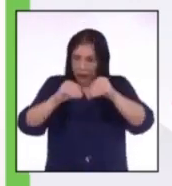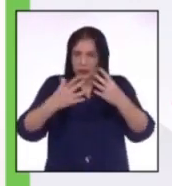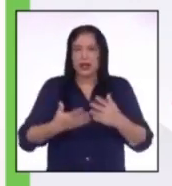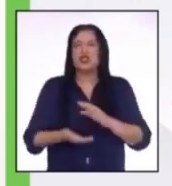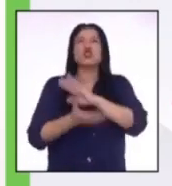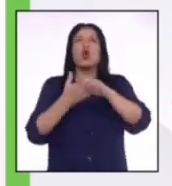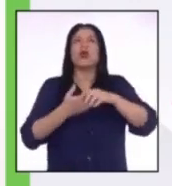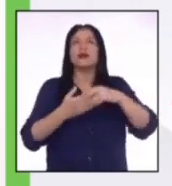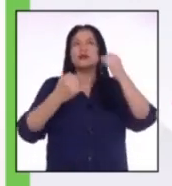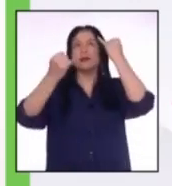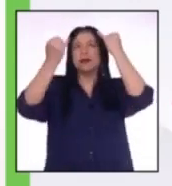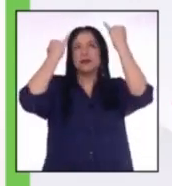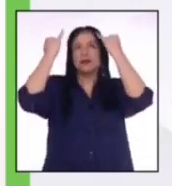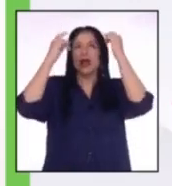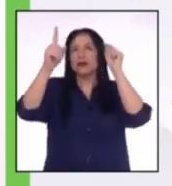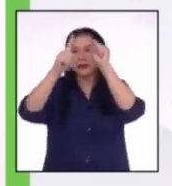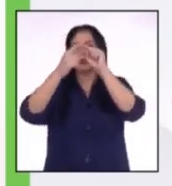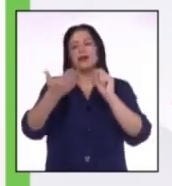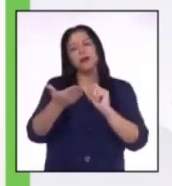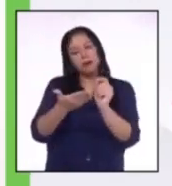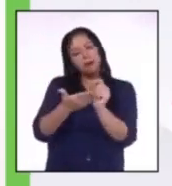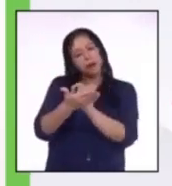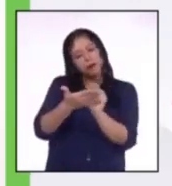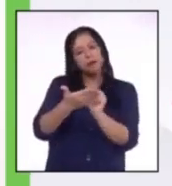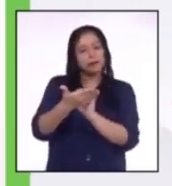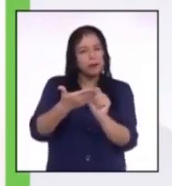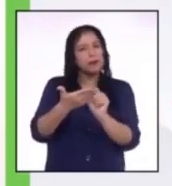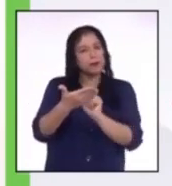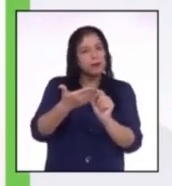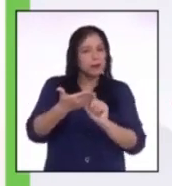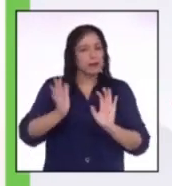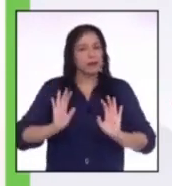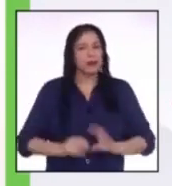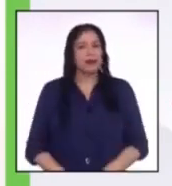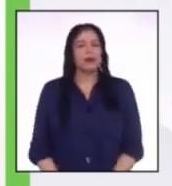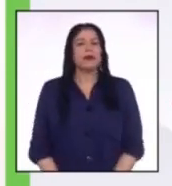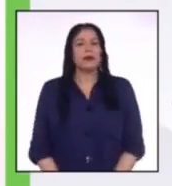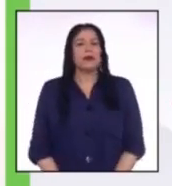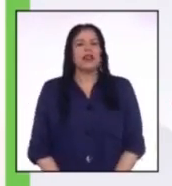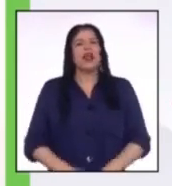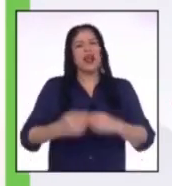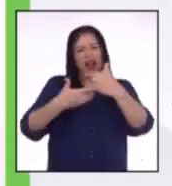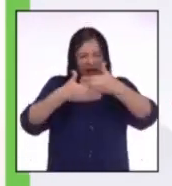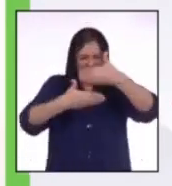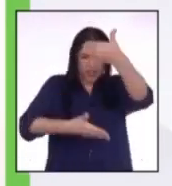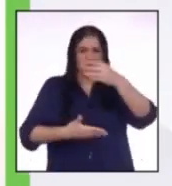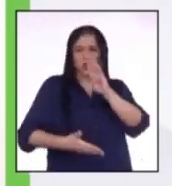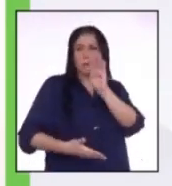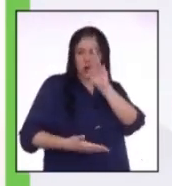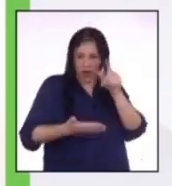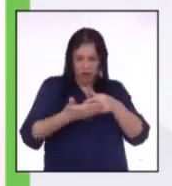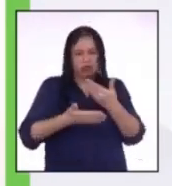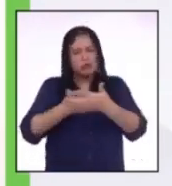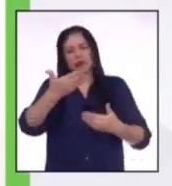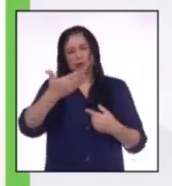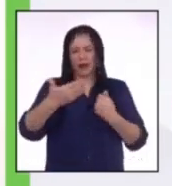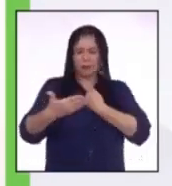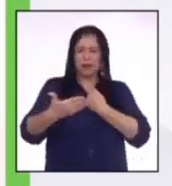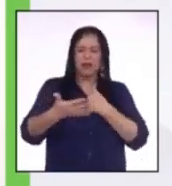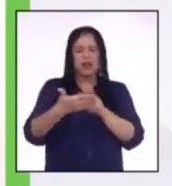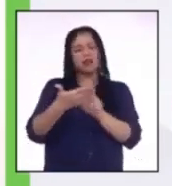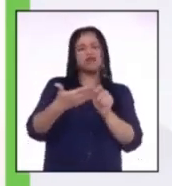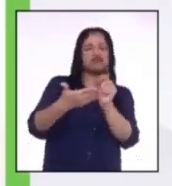aquello que propusimos en la planificación en una primera versión el borrador es un documento personal